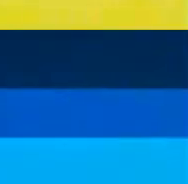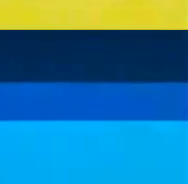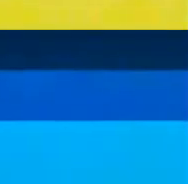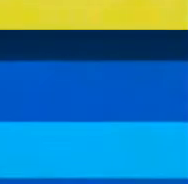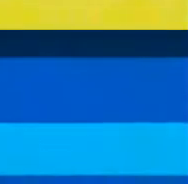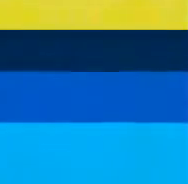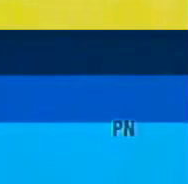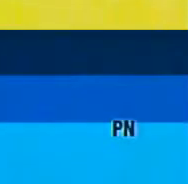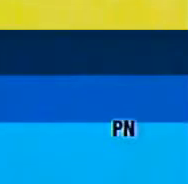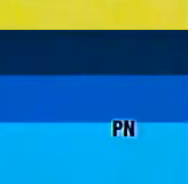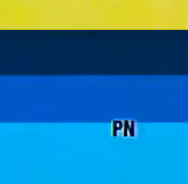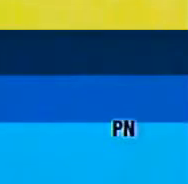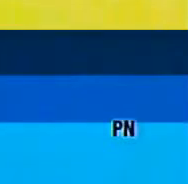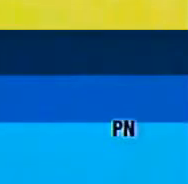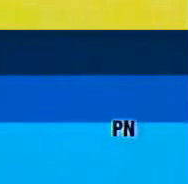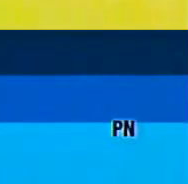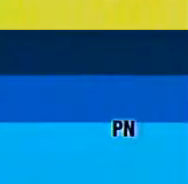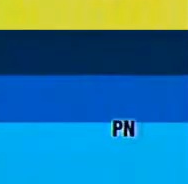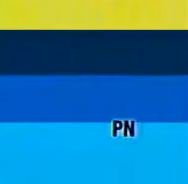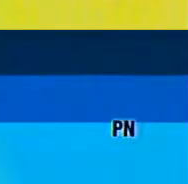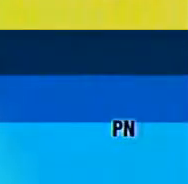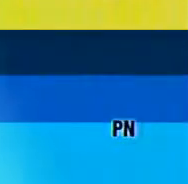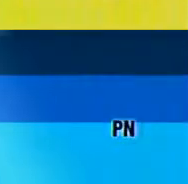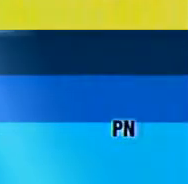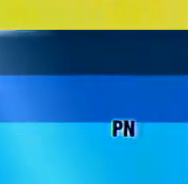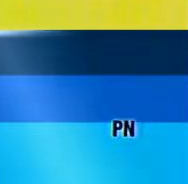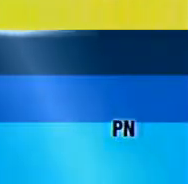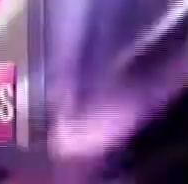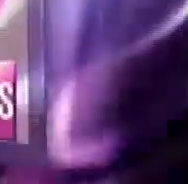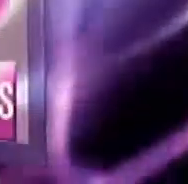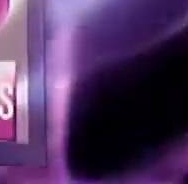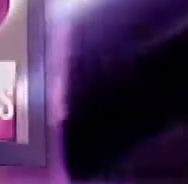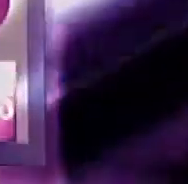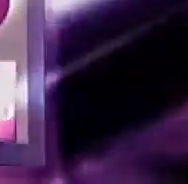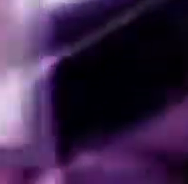Edición estelar de su noticiero Verevisión. Solo información.